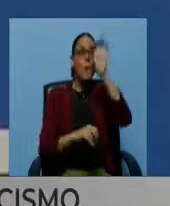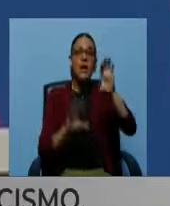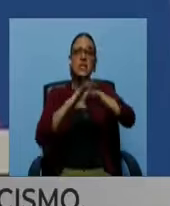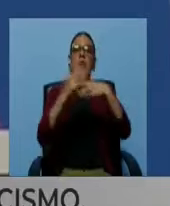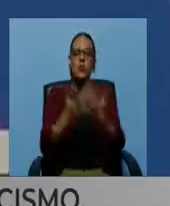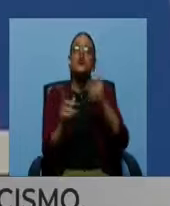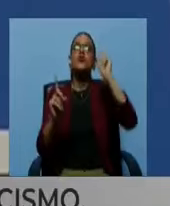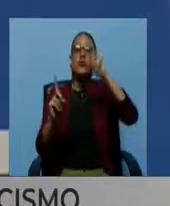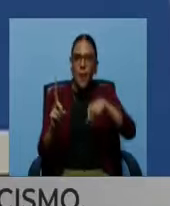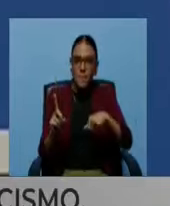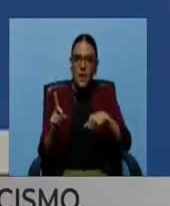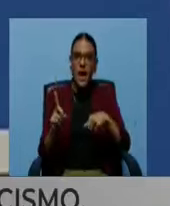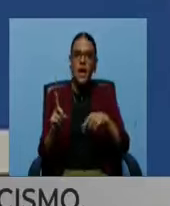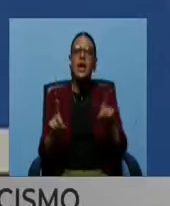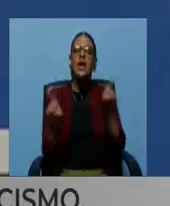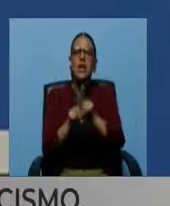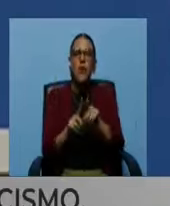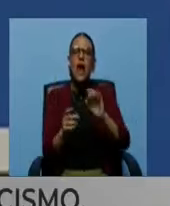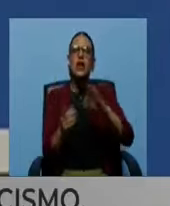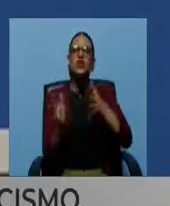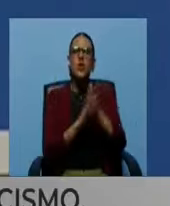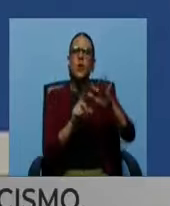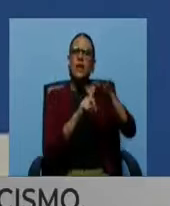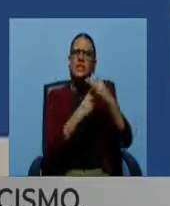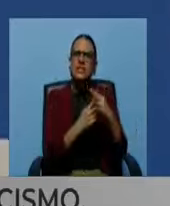están dando situaciones